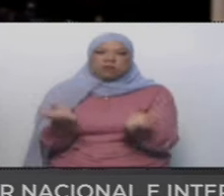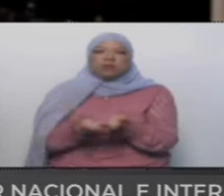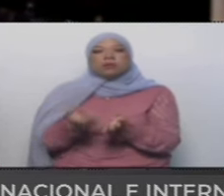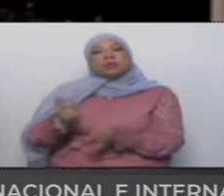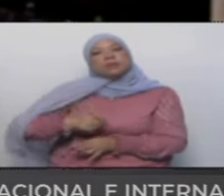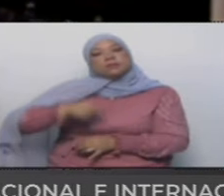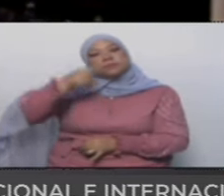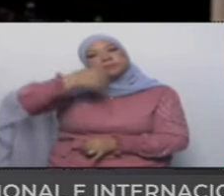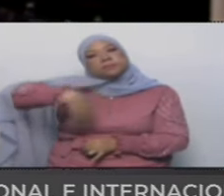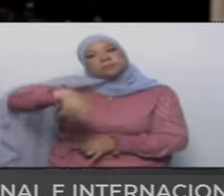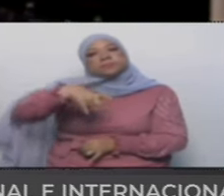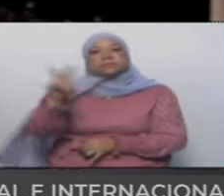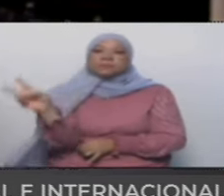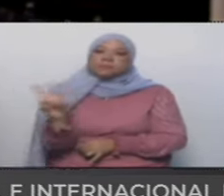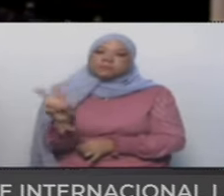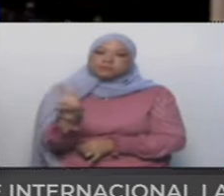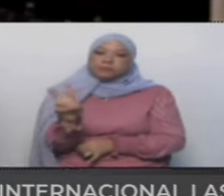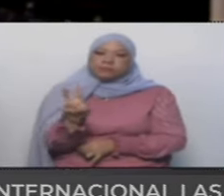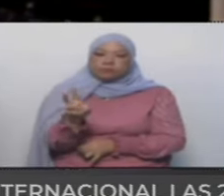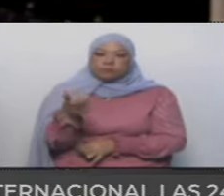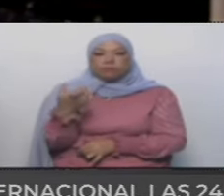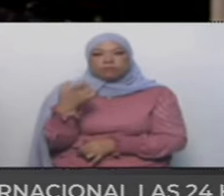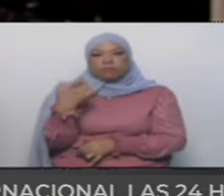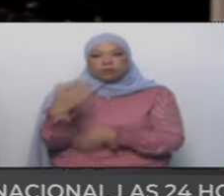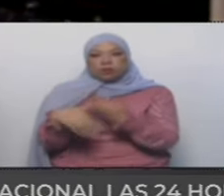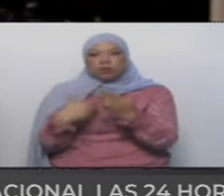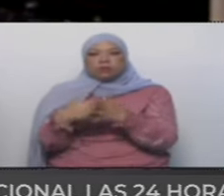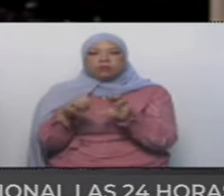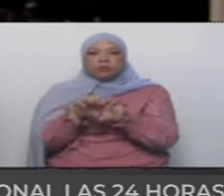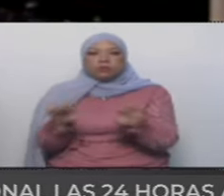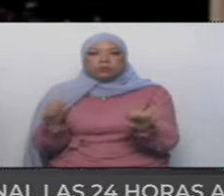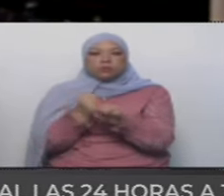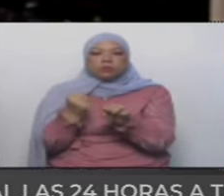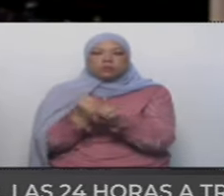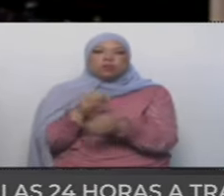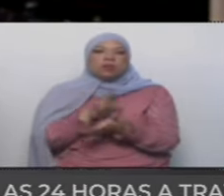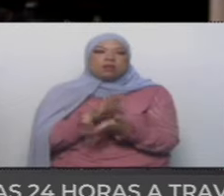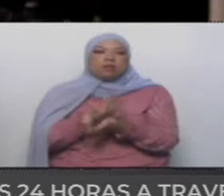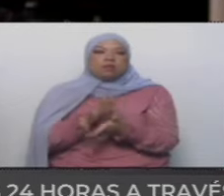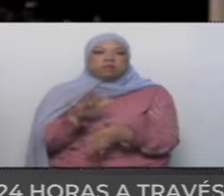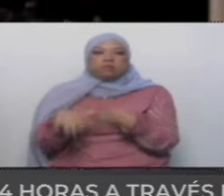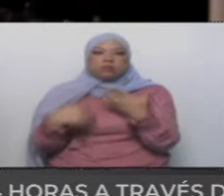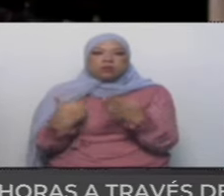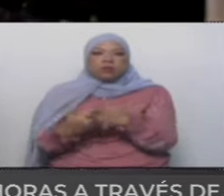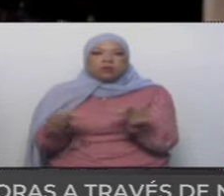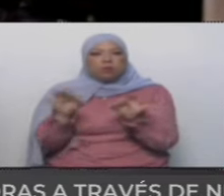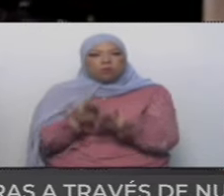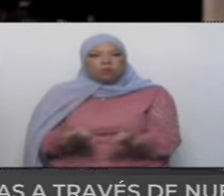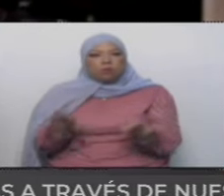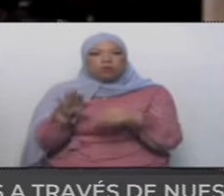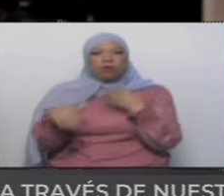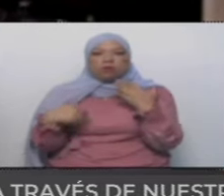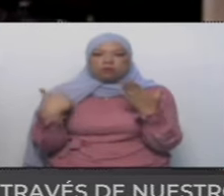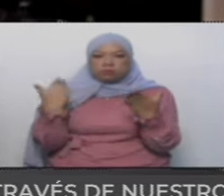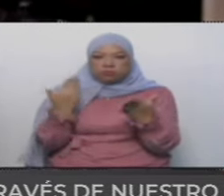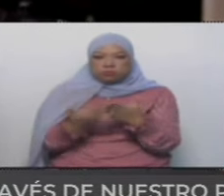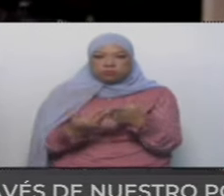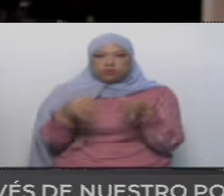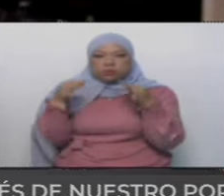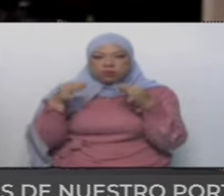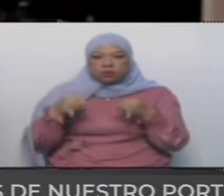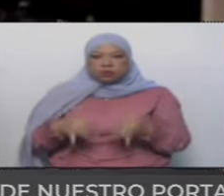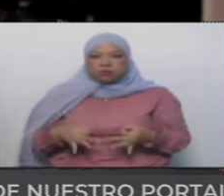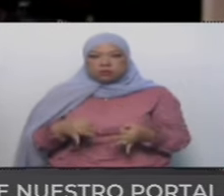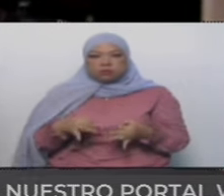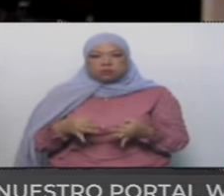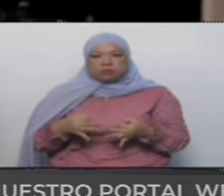El mundo necesita a Venezuela en su ecuación energética para la estabilidad. Y lo único que le damos seguridad